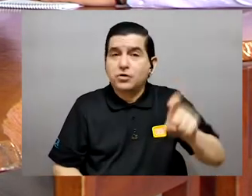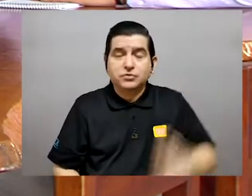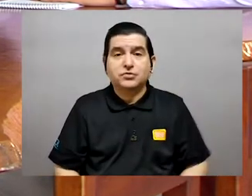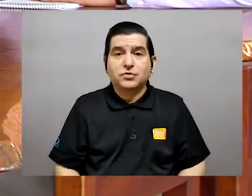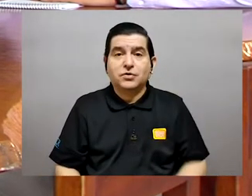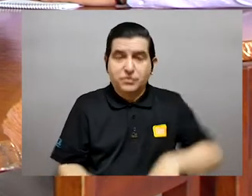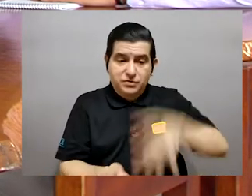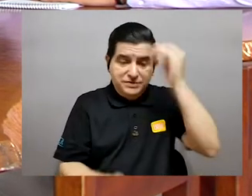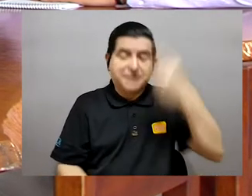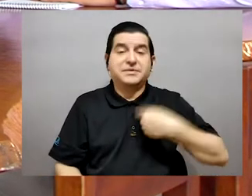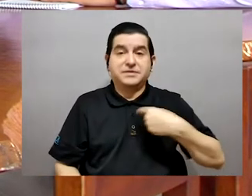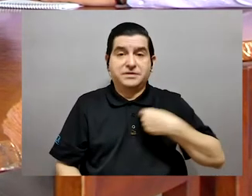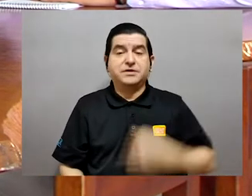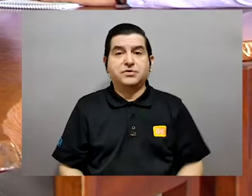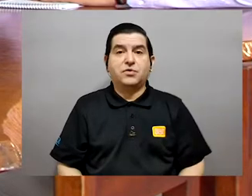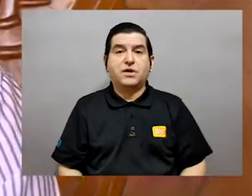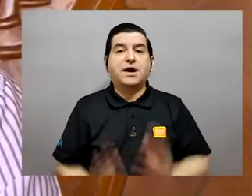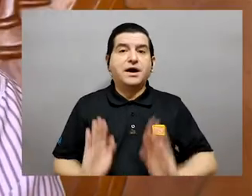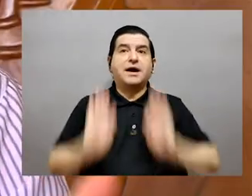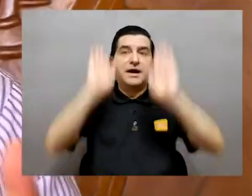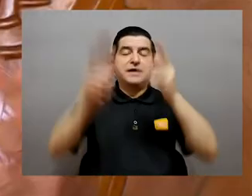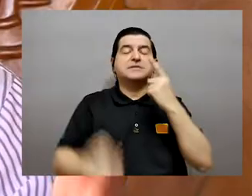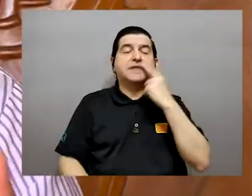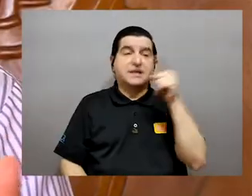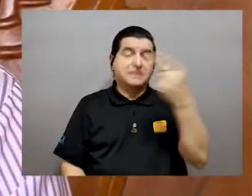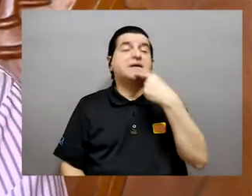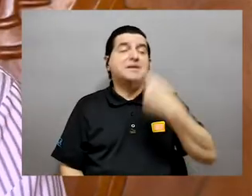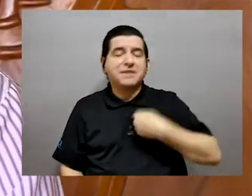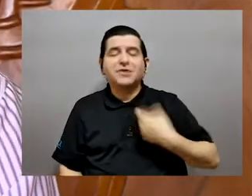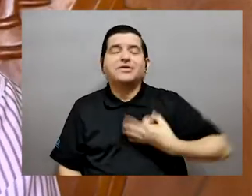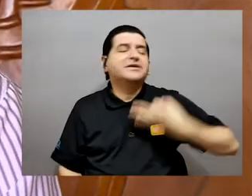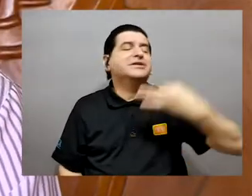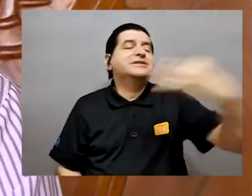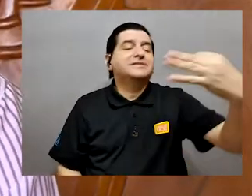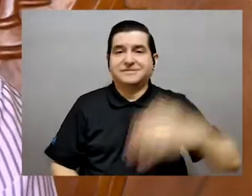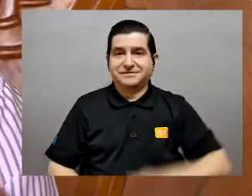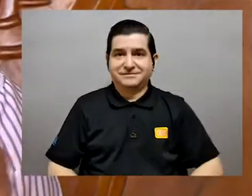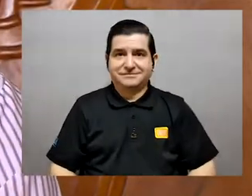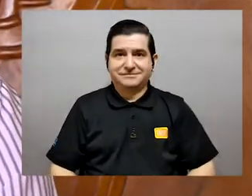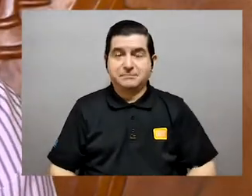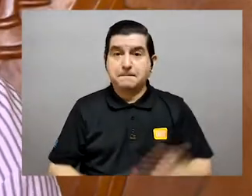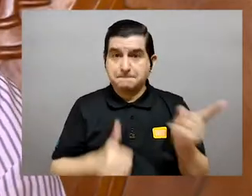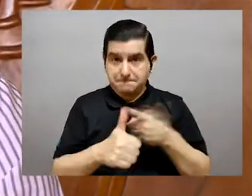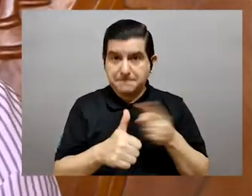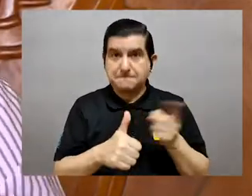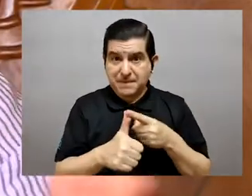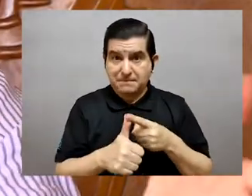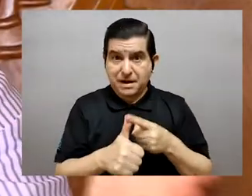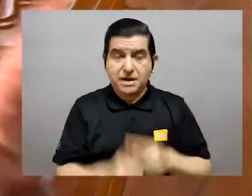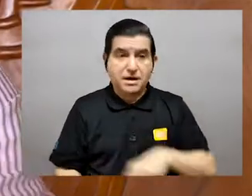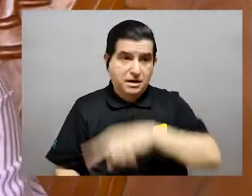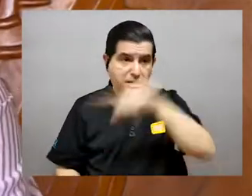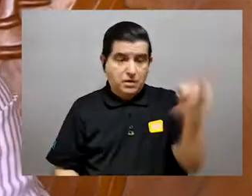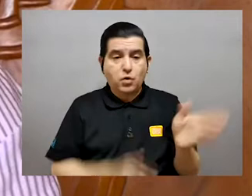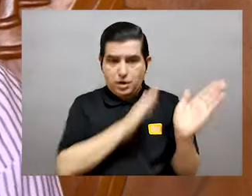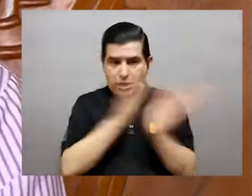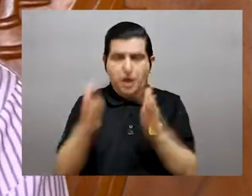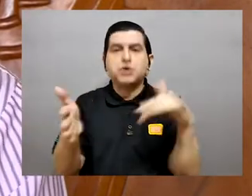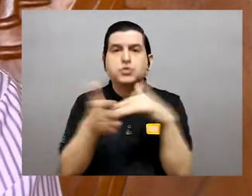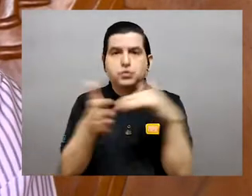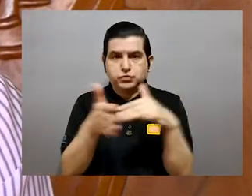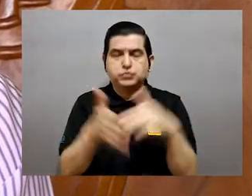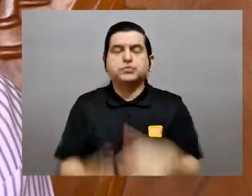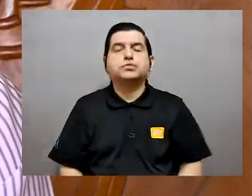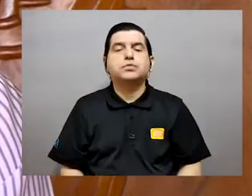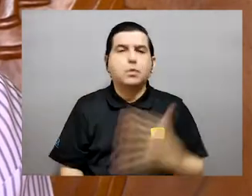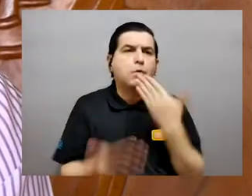secundaria, que nos graduamos en el año 72, en el año 73, 74, hasta la fecha,